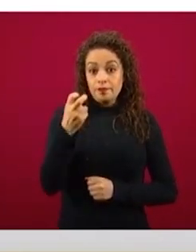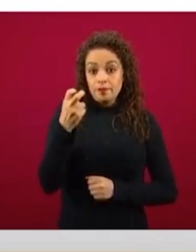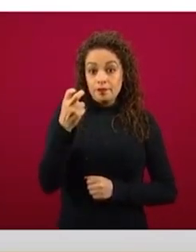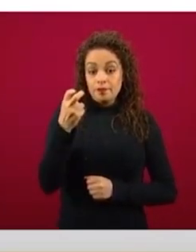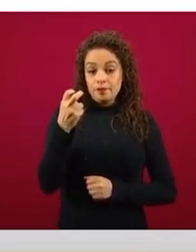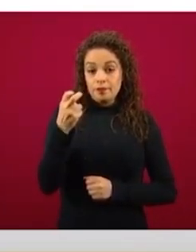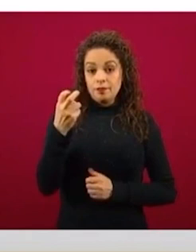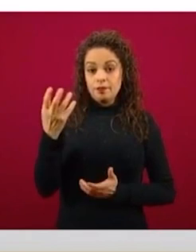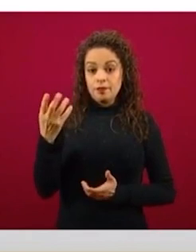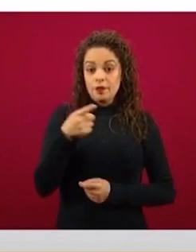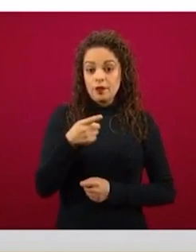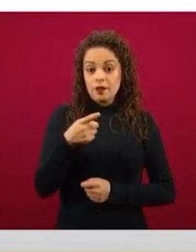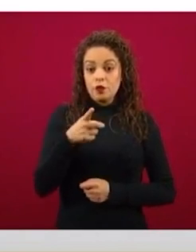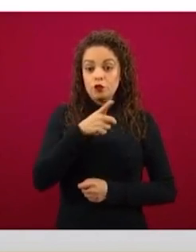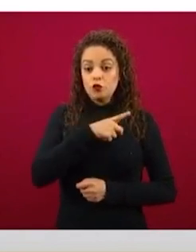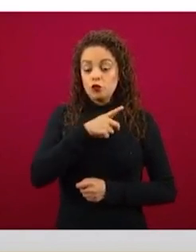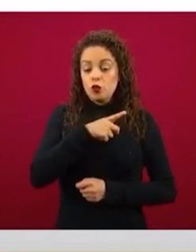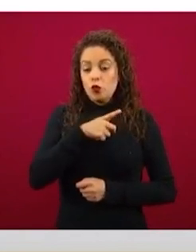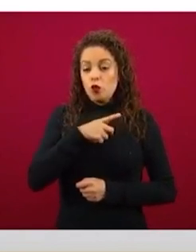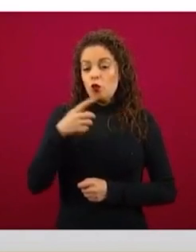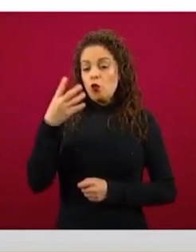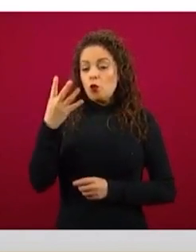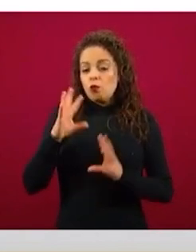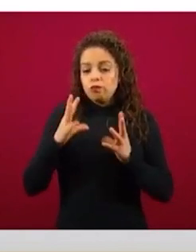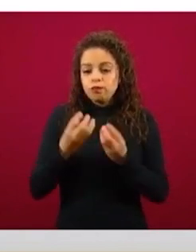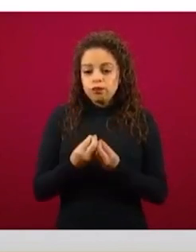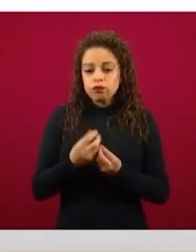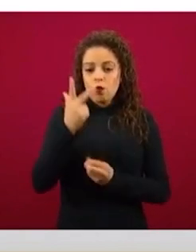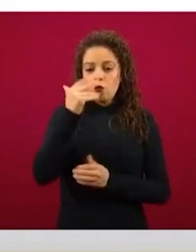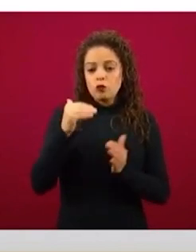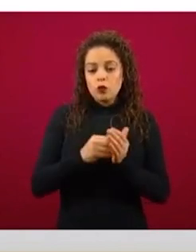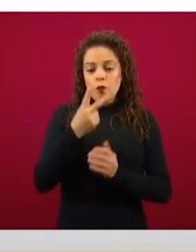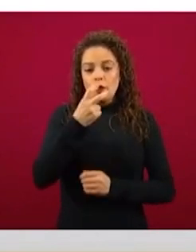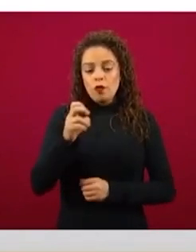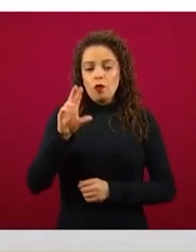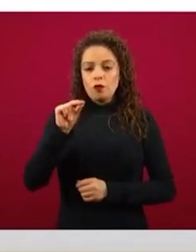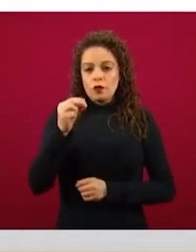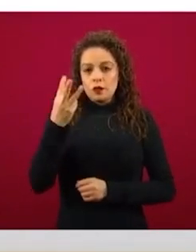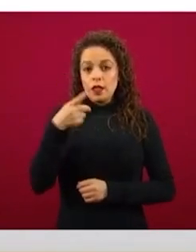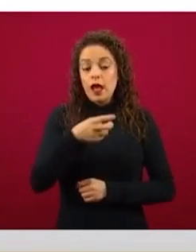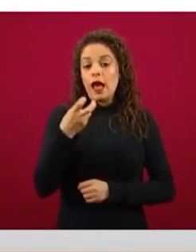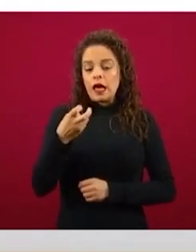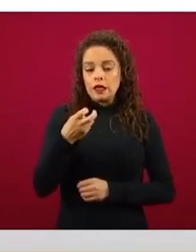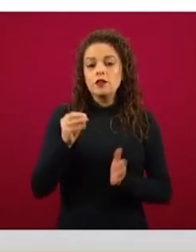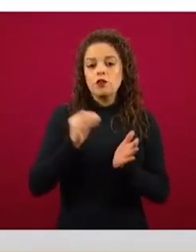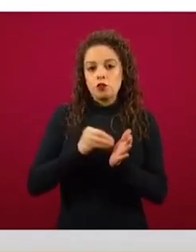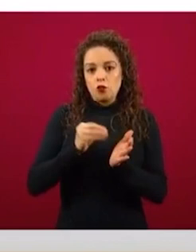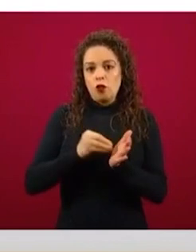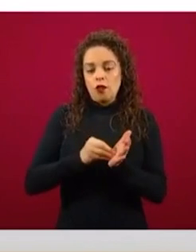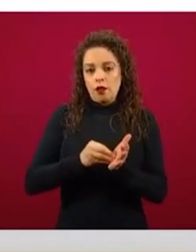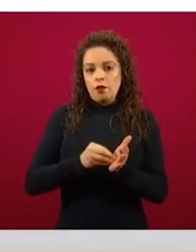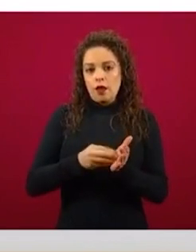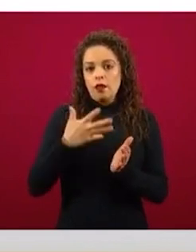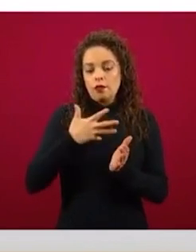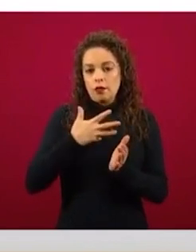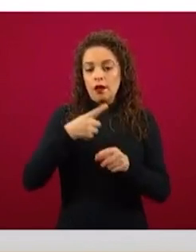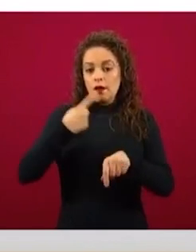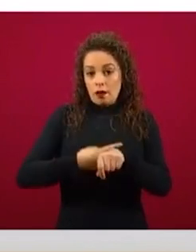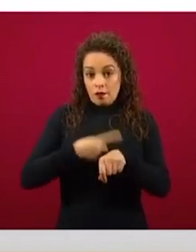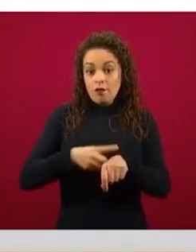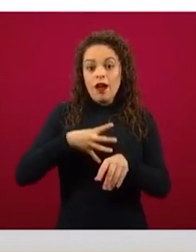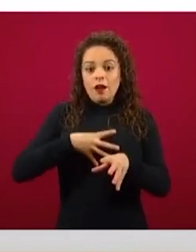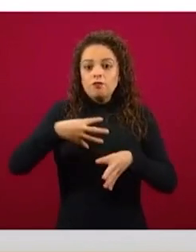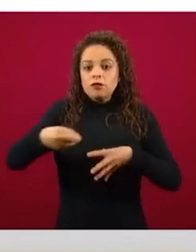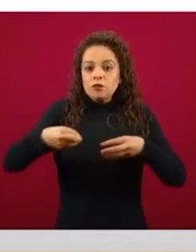decir 8.283 son los casos activos eso vendría a representar la epidemia activa en méxico porque son los casos